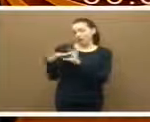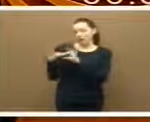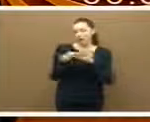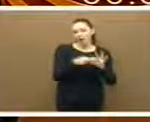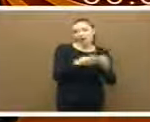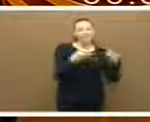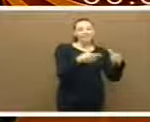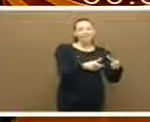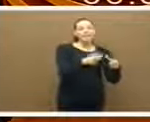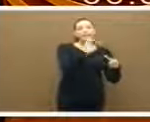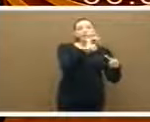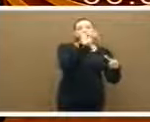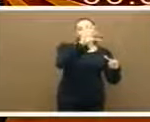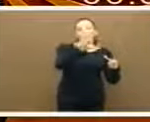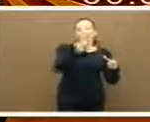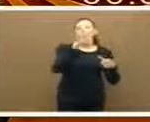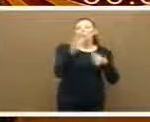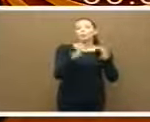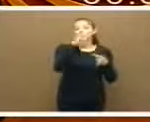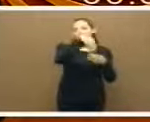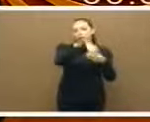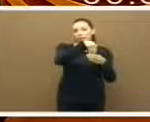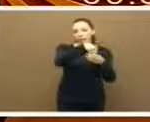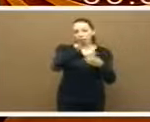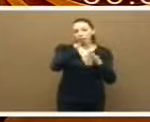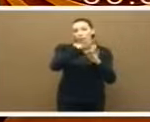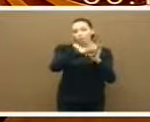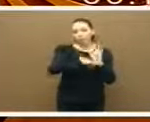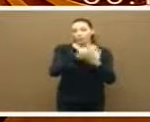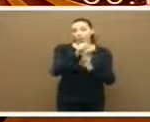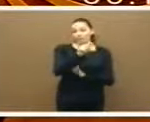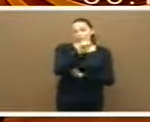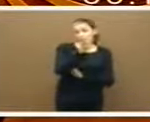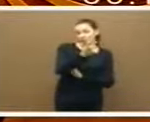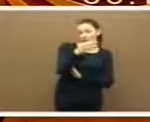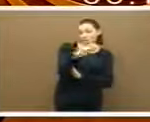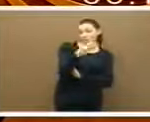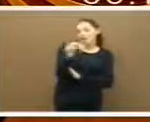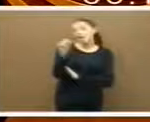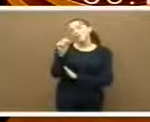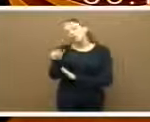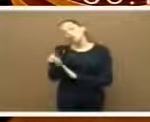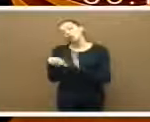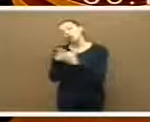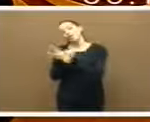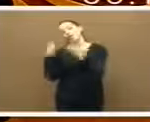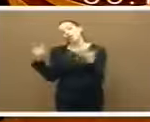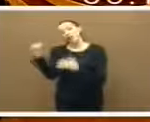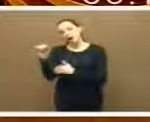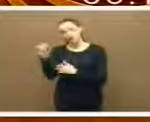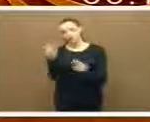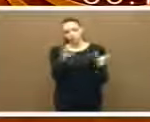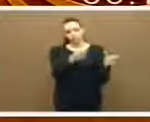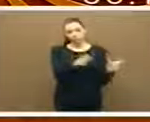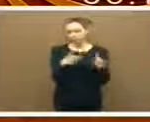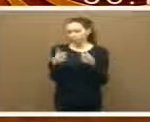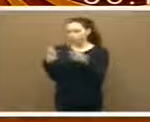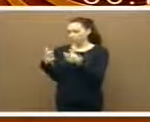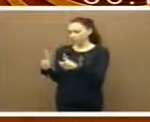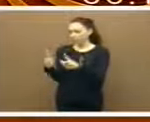05 Administración Local, Justicia e Interior en el programa 115B y en el programa 116A. Concretamente, hay